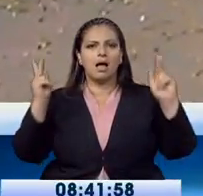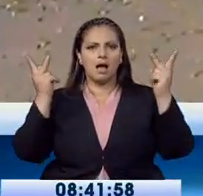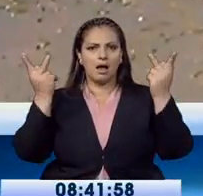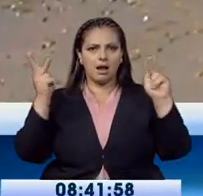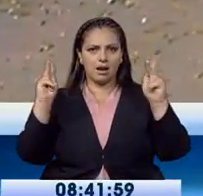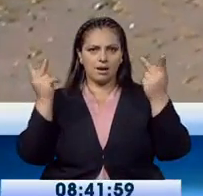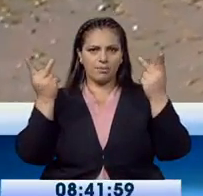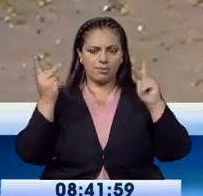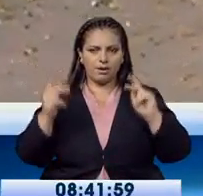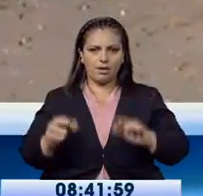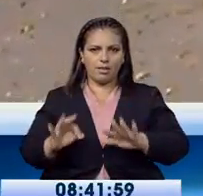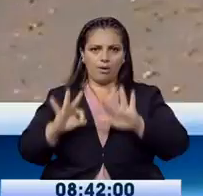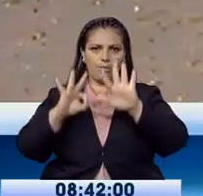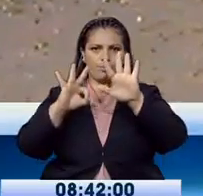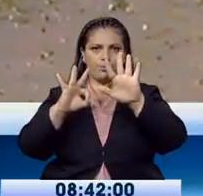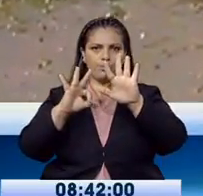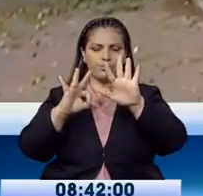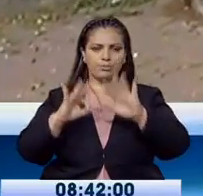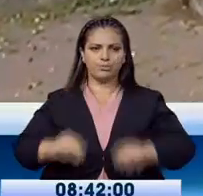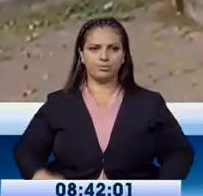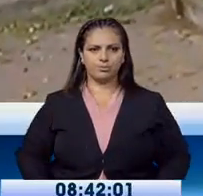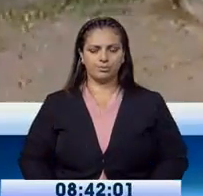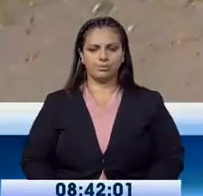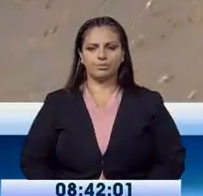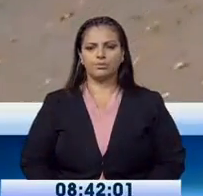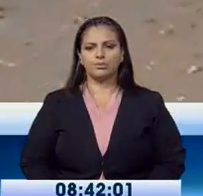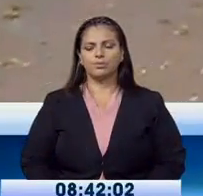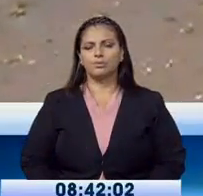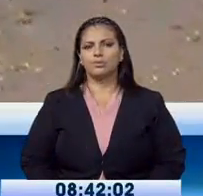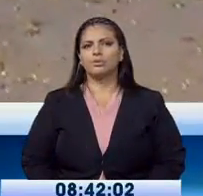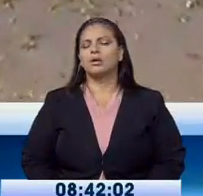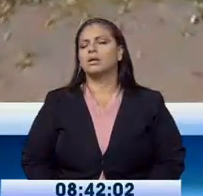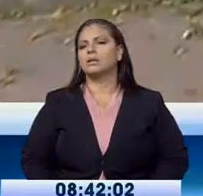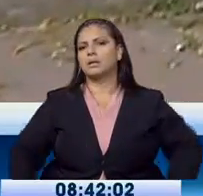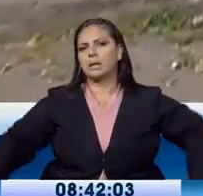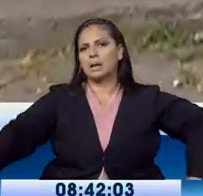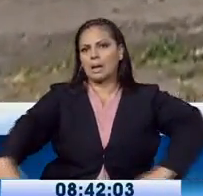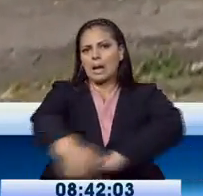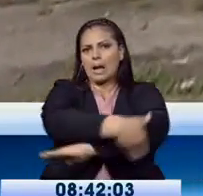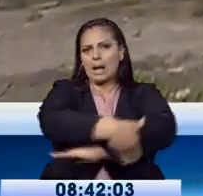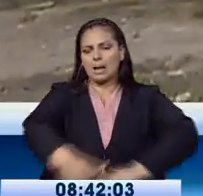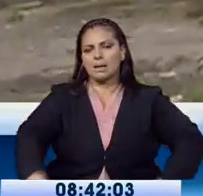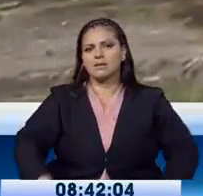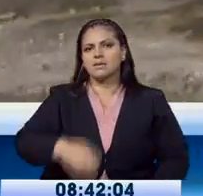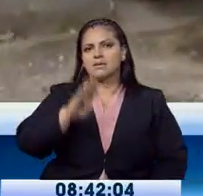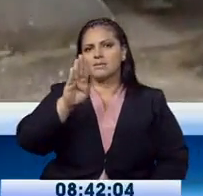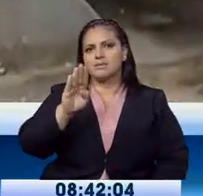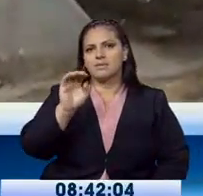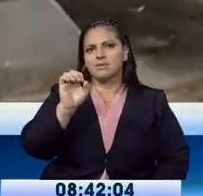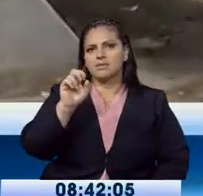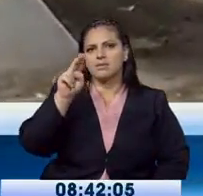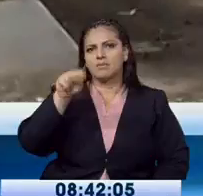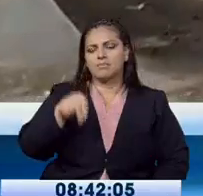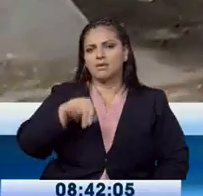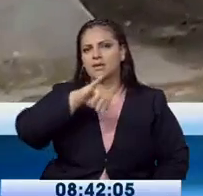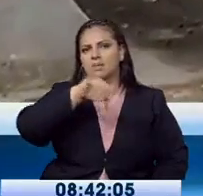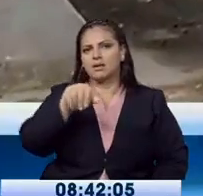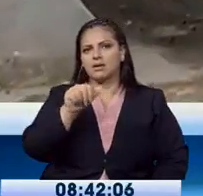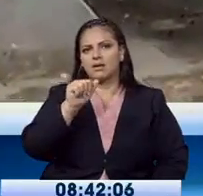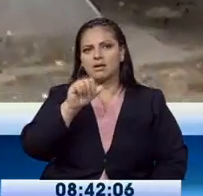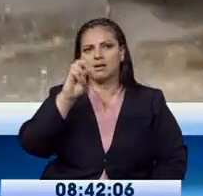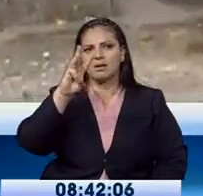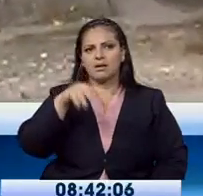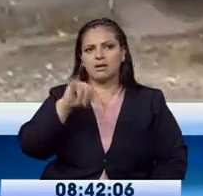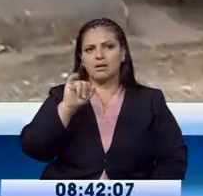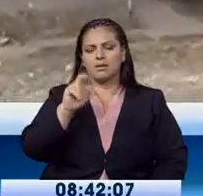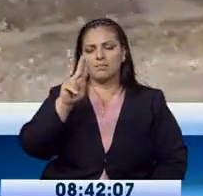precisamente en el cruce de las avenidas benjamín carrión y rodolfo baquerizo en el norte